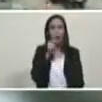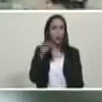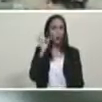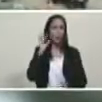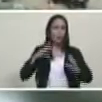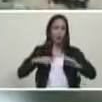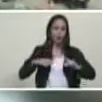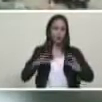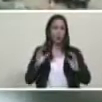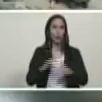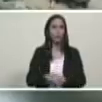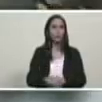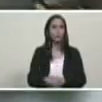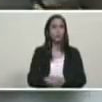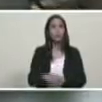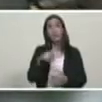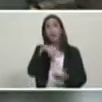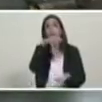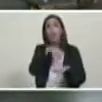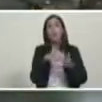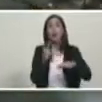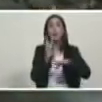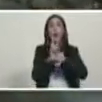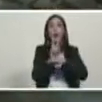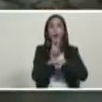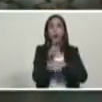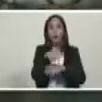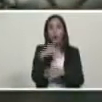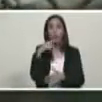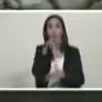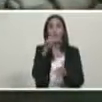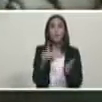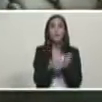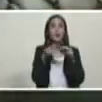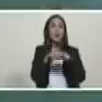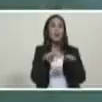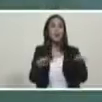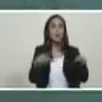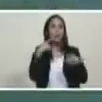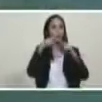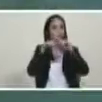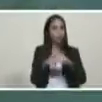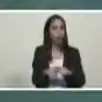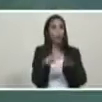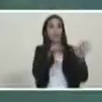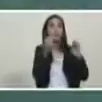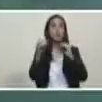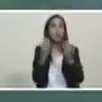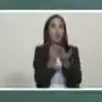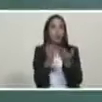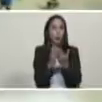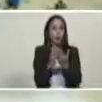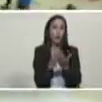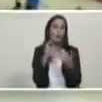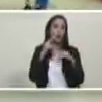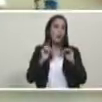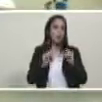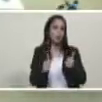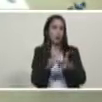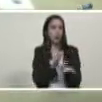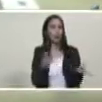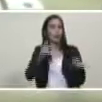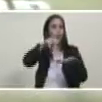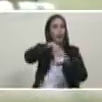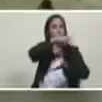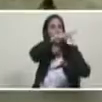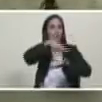Aquí en el Estado Vargas tenemos más de 3.000 niños de 60 escuelas que están iniciando las comparsas,